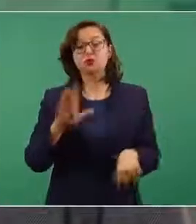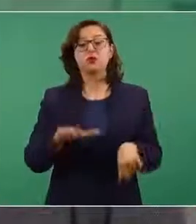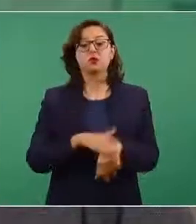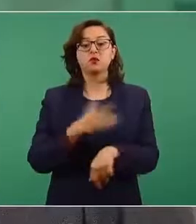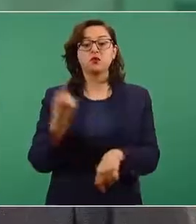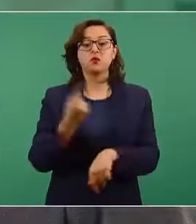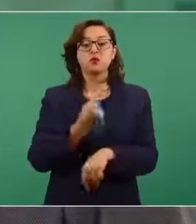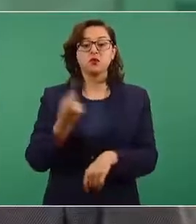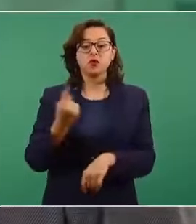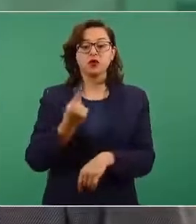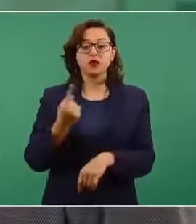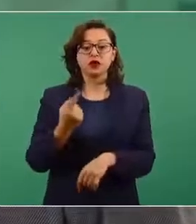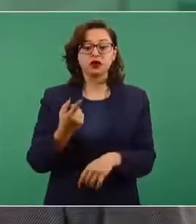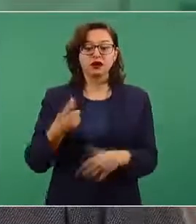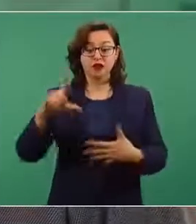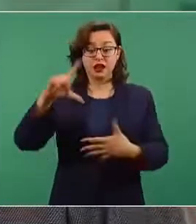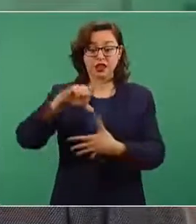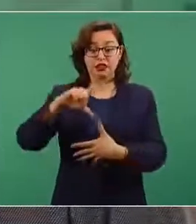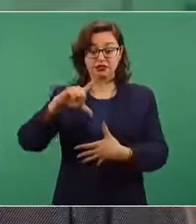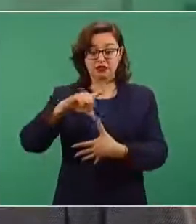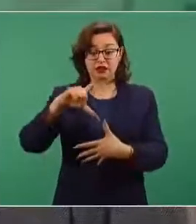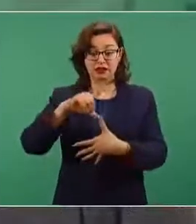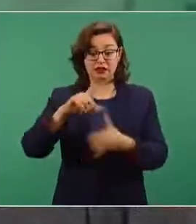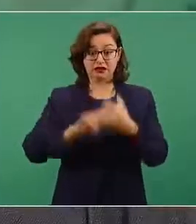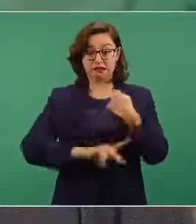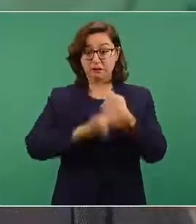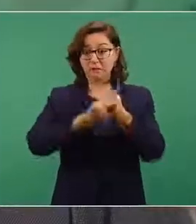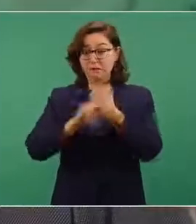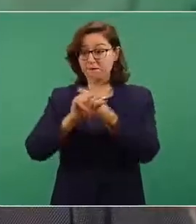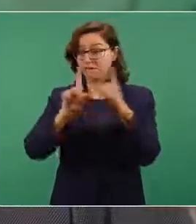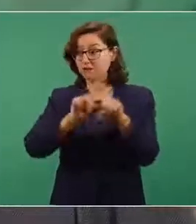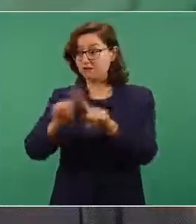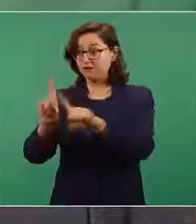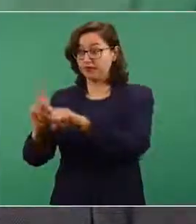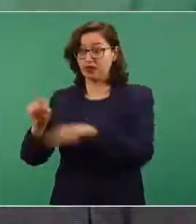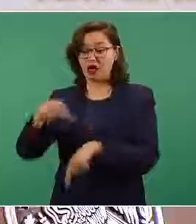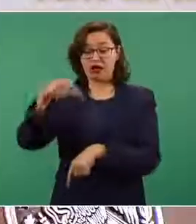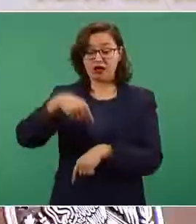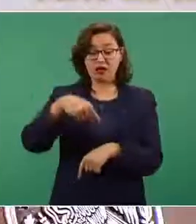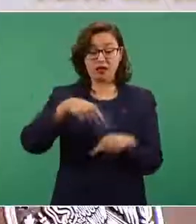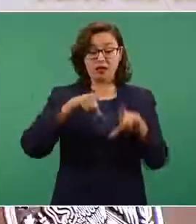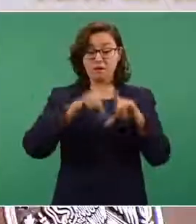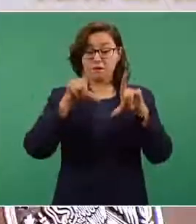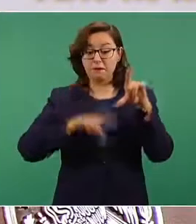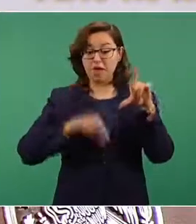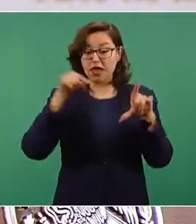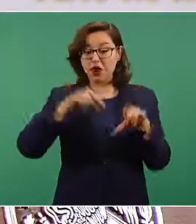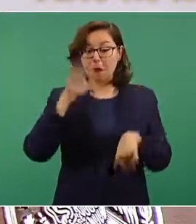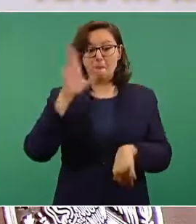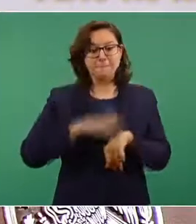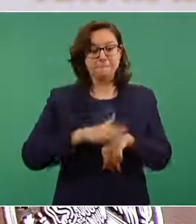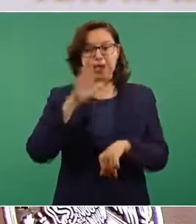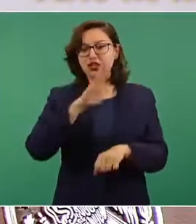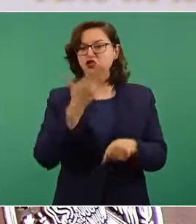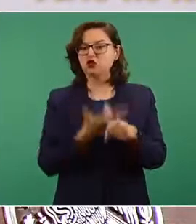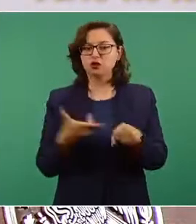la mayor reconversión de hospitales para atender enfermos, para evitar fallecimientos.